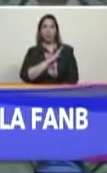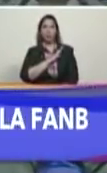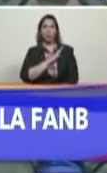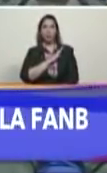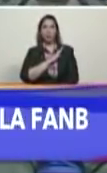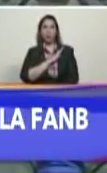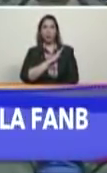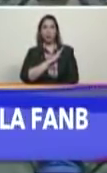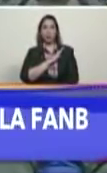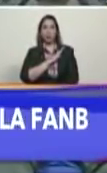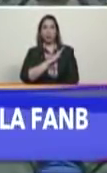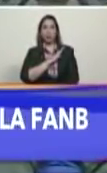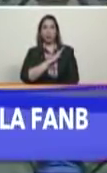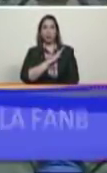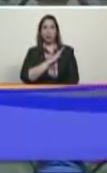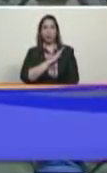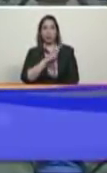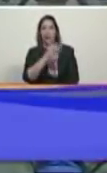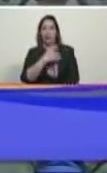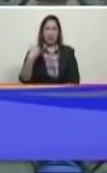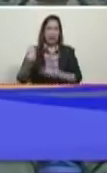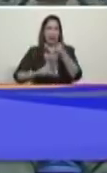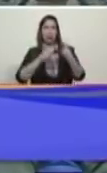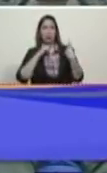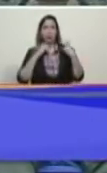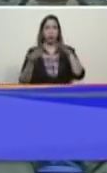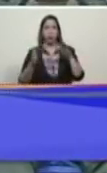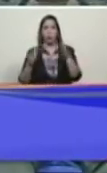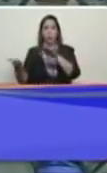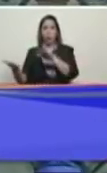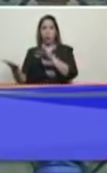Iban a cometer una masacre.